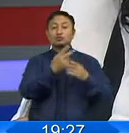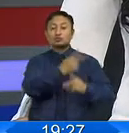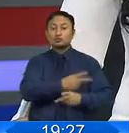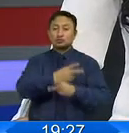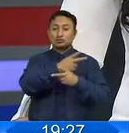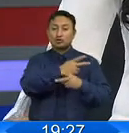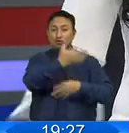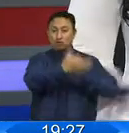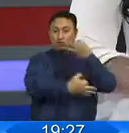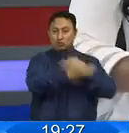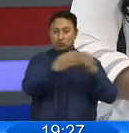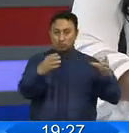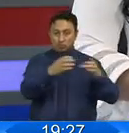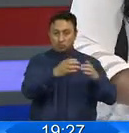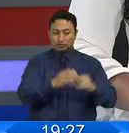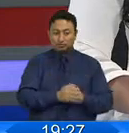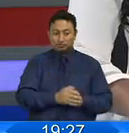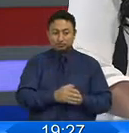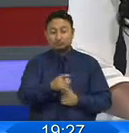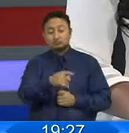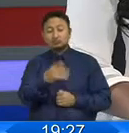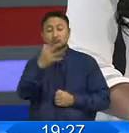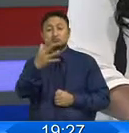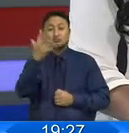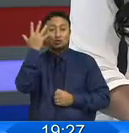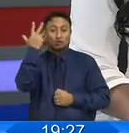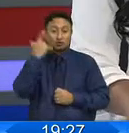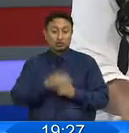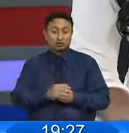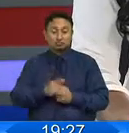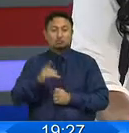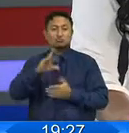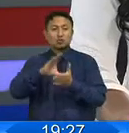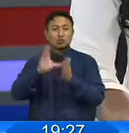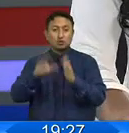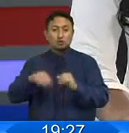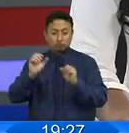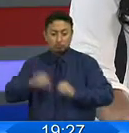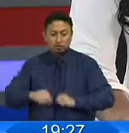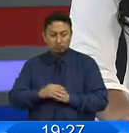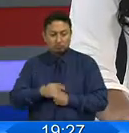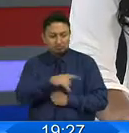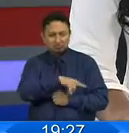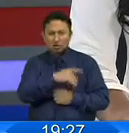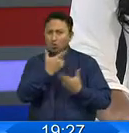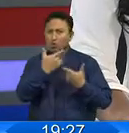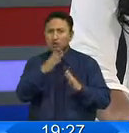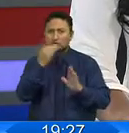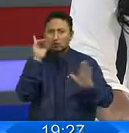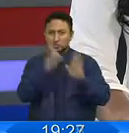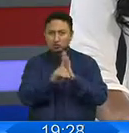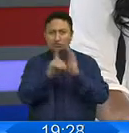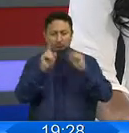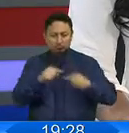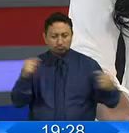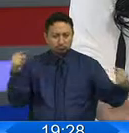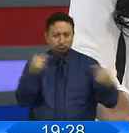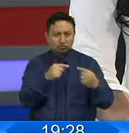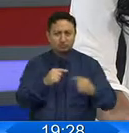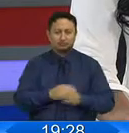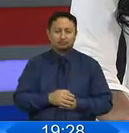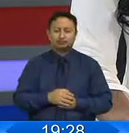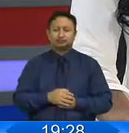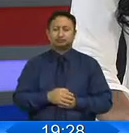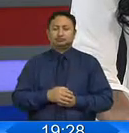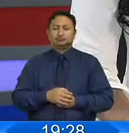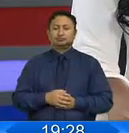de la Judicatura. Paralelamente, durante 5 días, la ciudadanía podrá presentar observaciones a los postulantes de la Corte